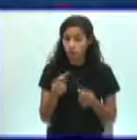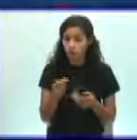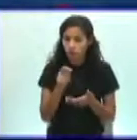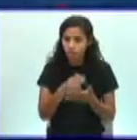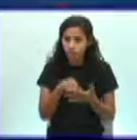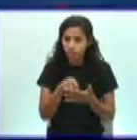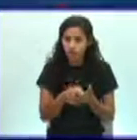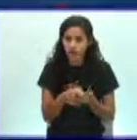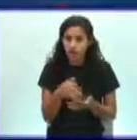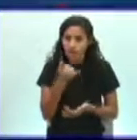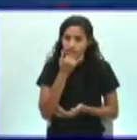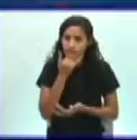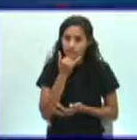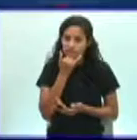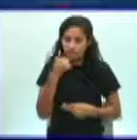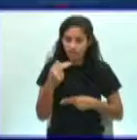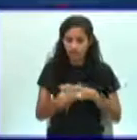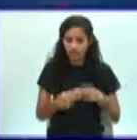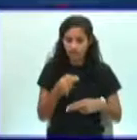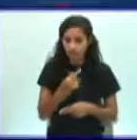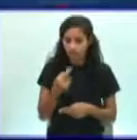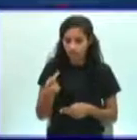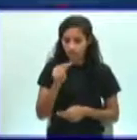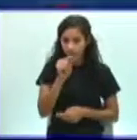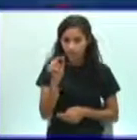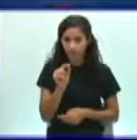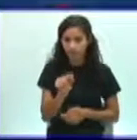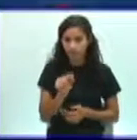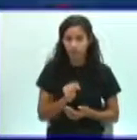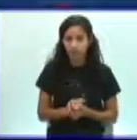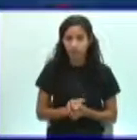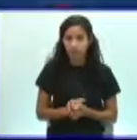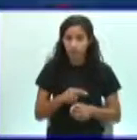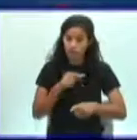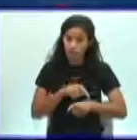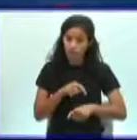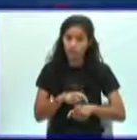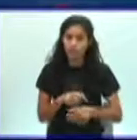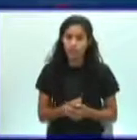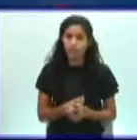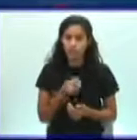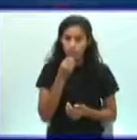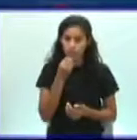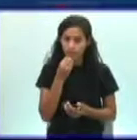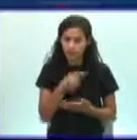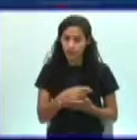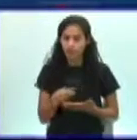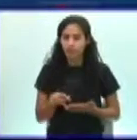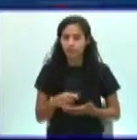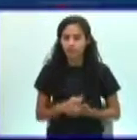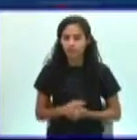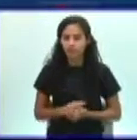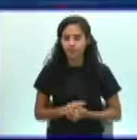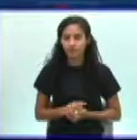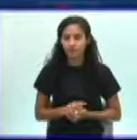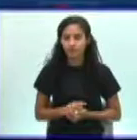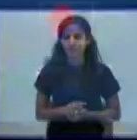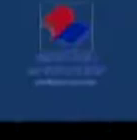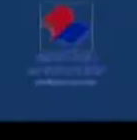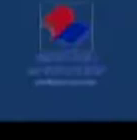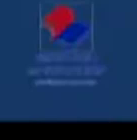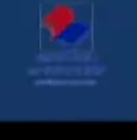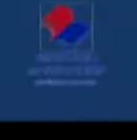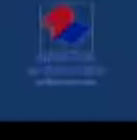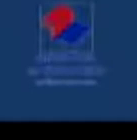los errores cometidos en cada caso. Les doy un tiempo para que escriban.